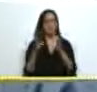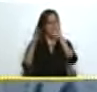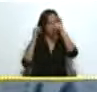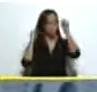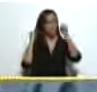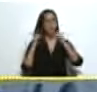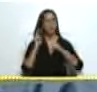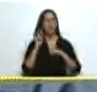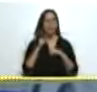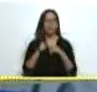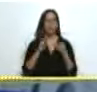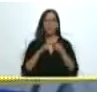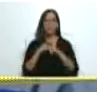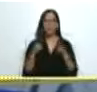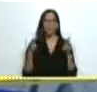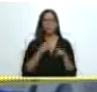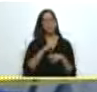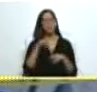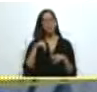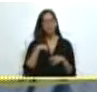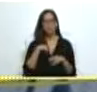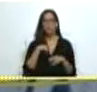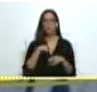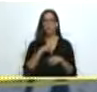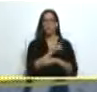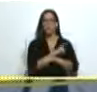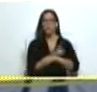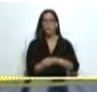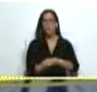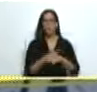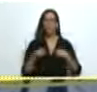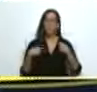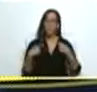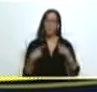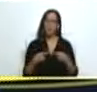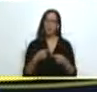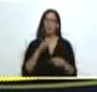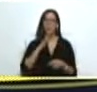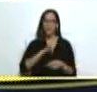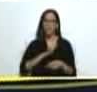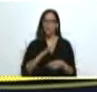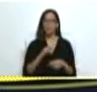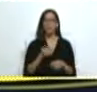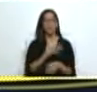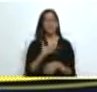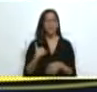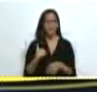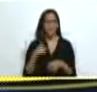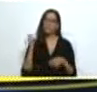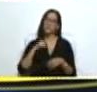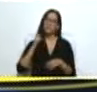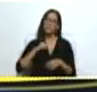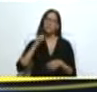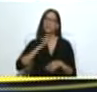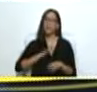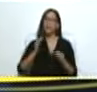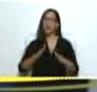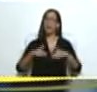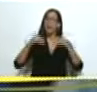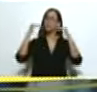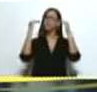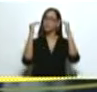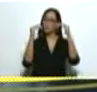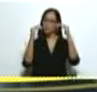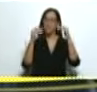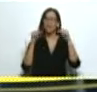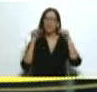ha garantizado la paz. Y nosotros, el poder popular, hemos estado y pretendemos, necesitamos estar a la altura